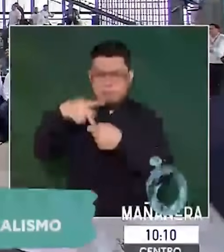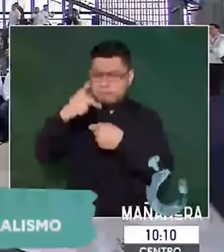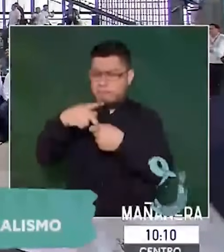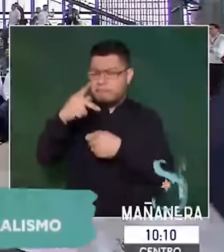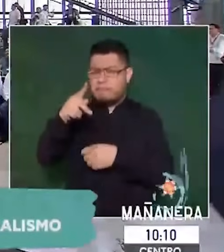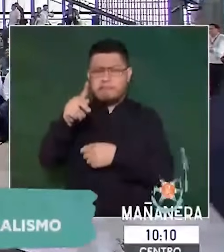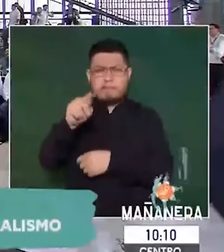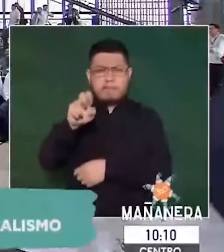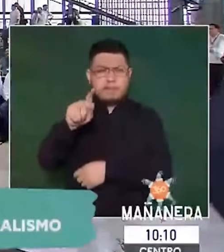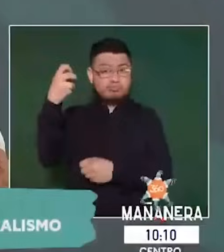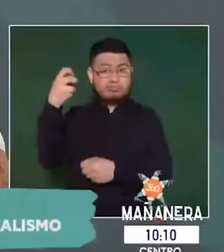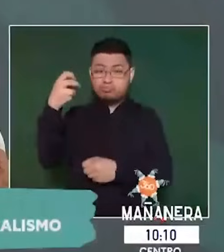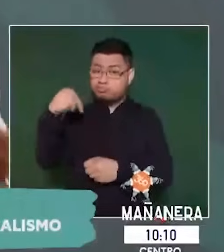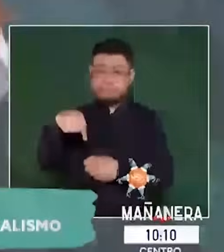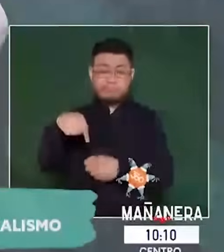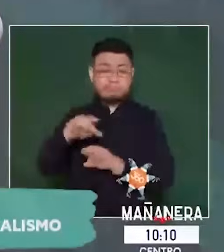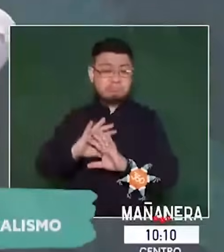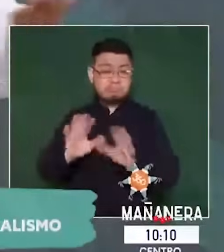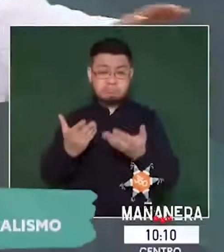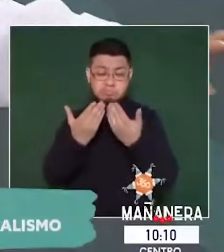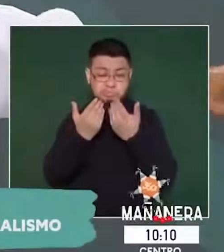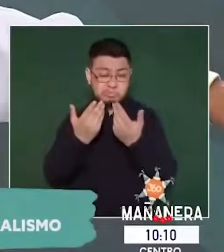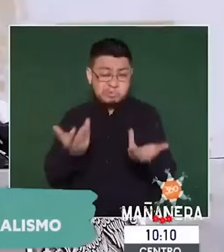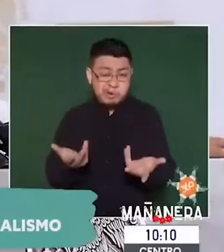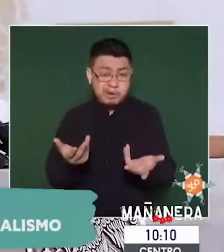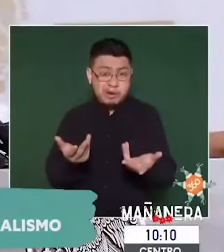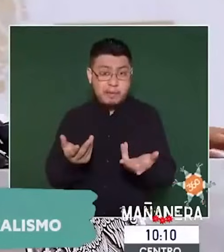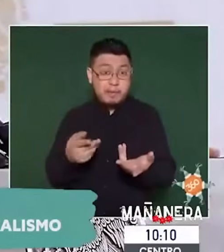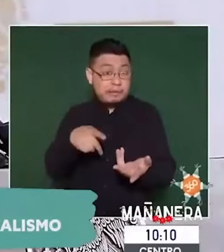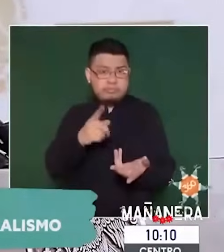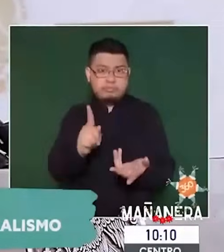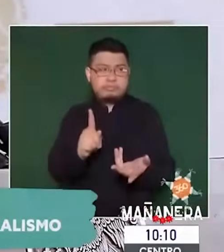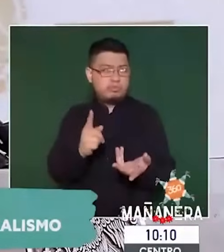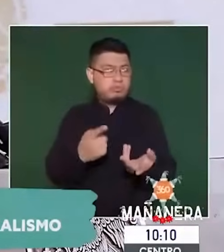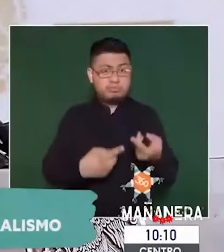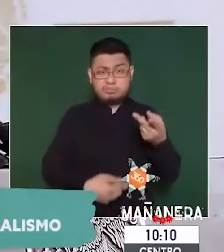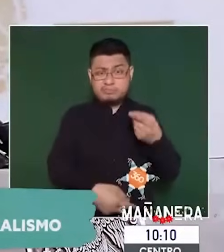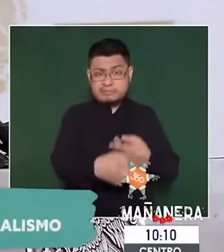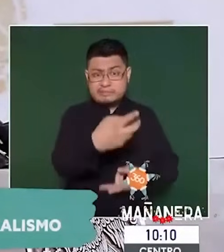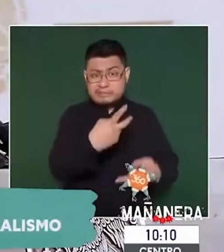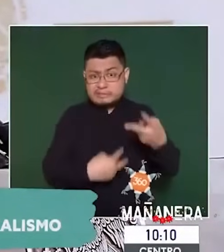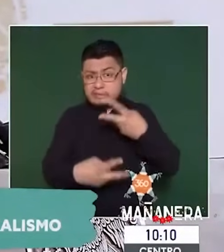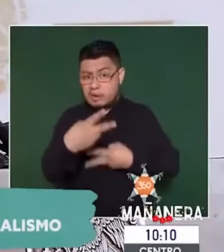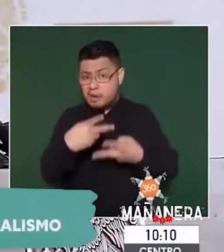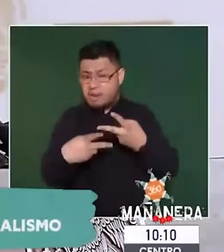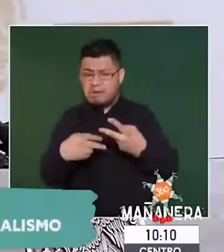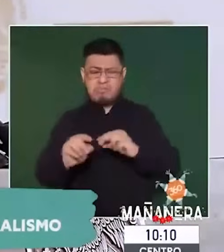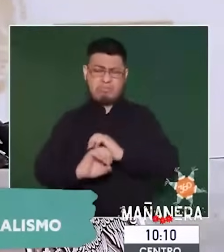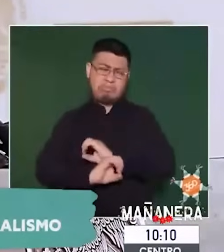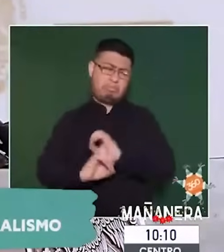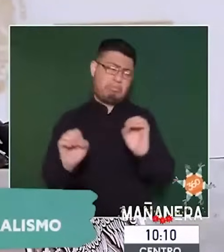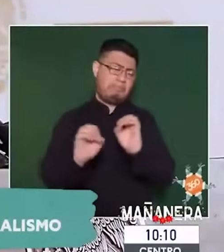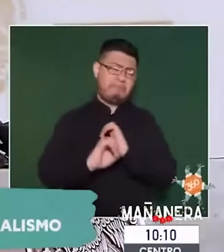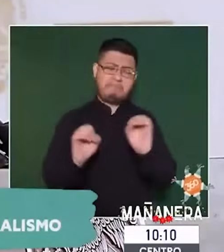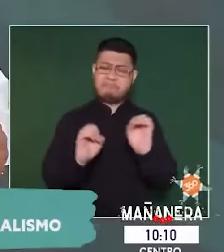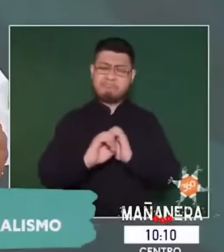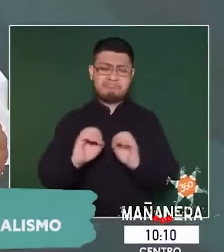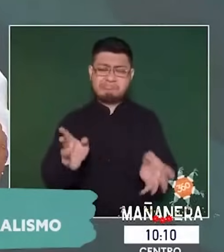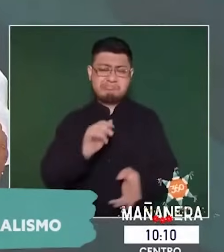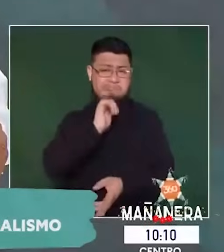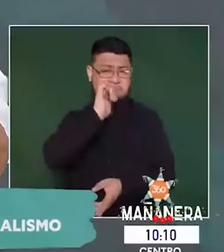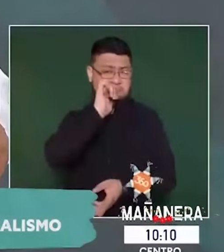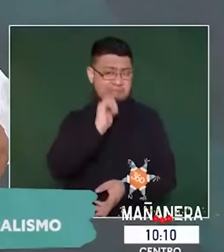de Campeche, pero no le devolvieron al sureste lo que por justicia y